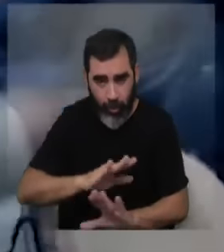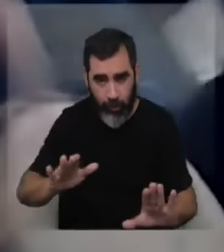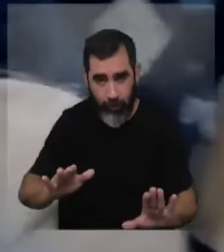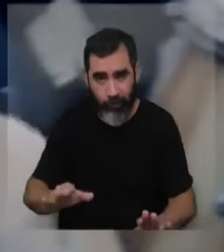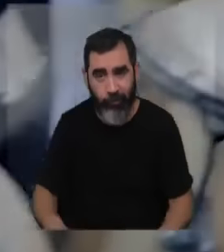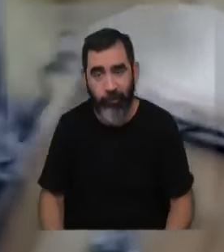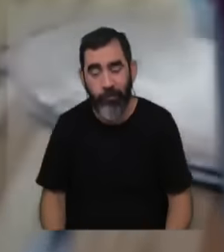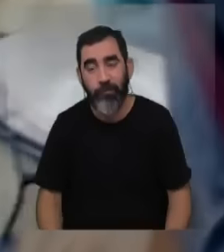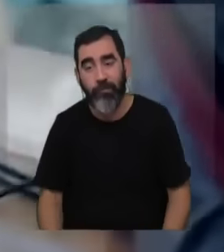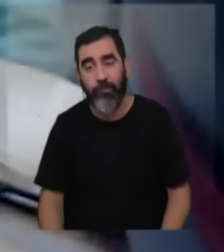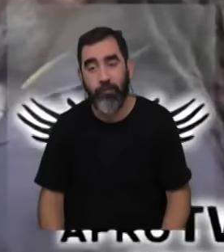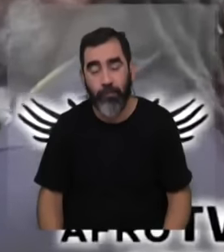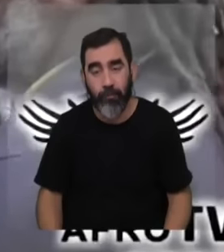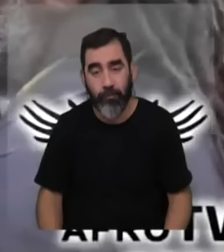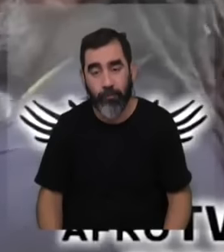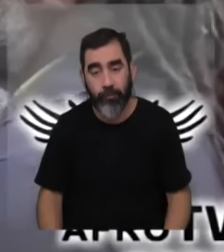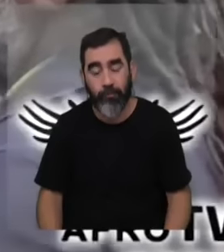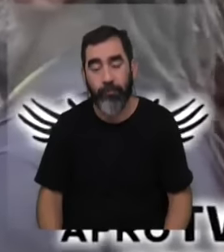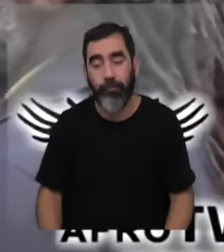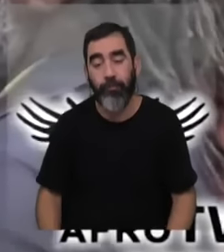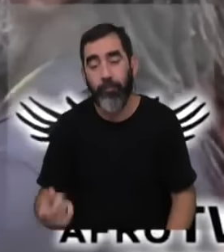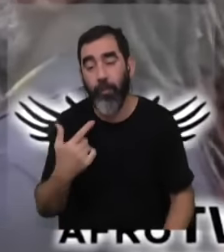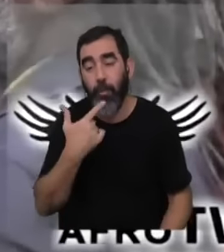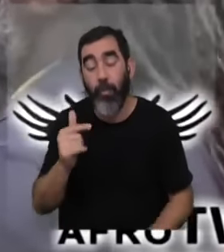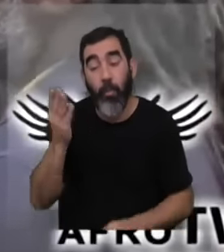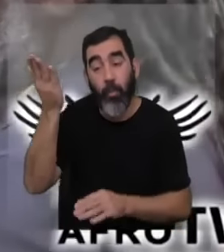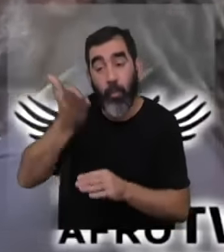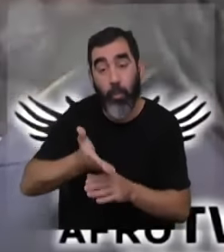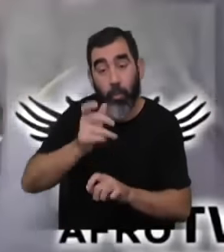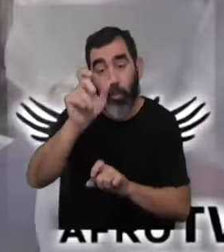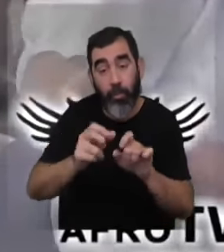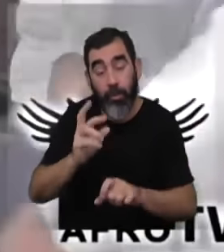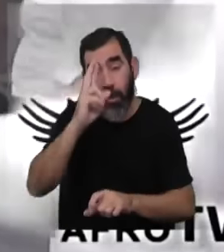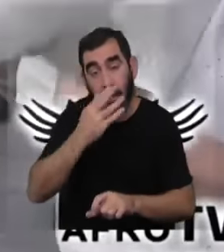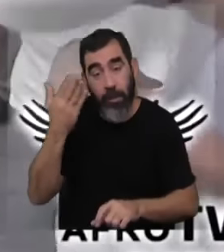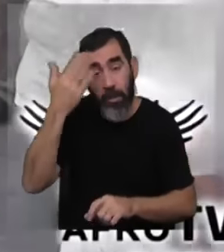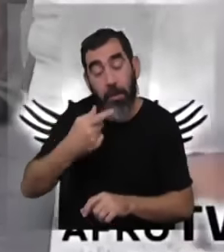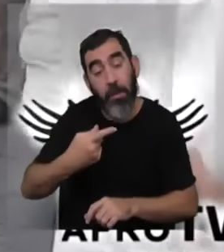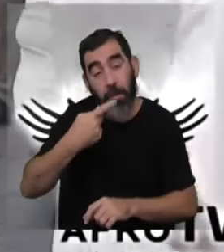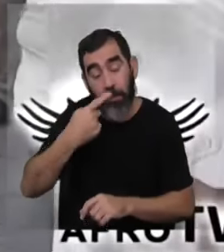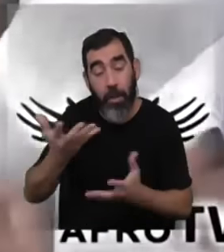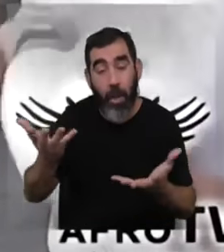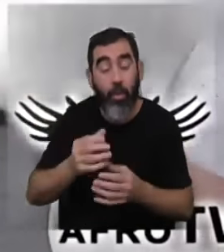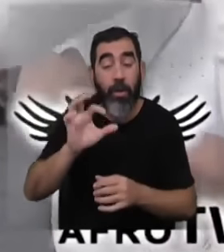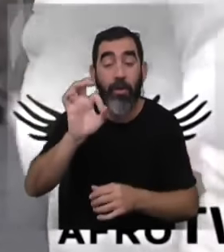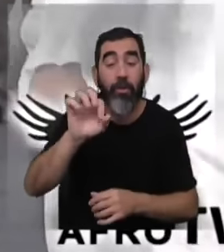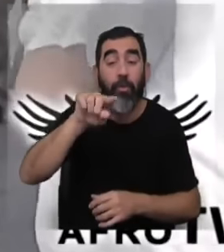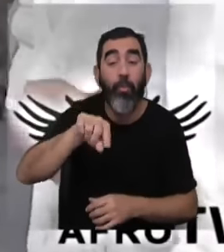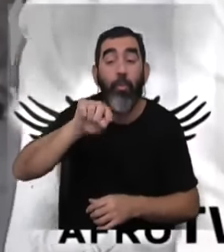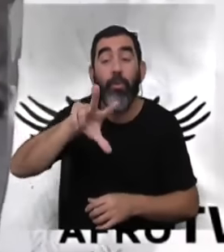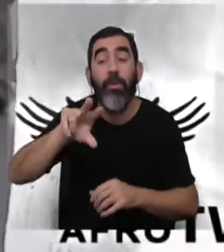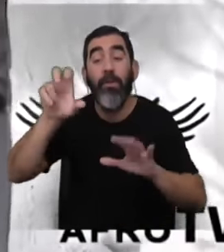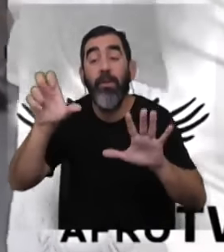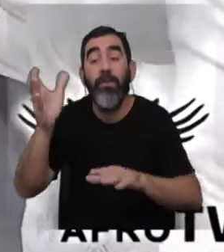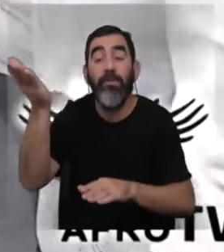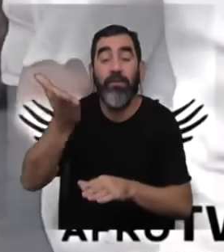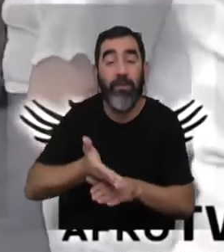eh la incidencia por ejemplo de la cuota era interesante en este momento es de un 0.36